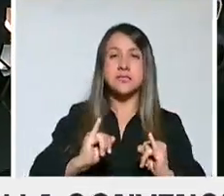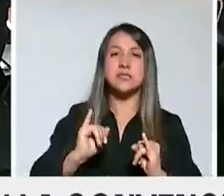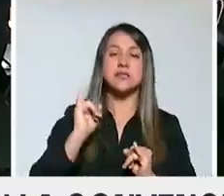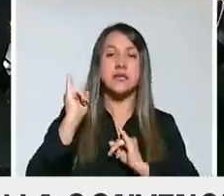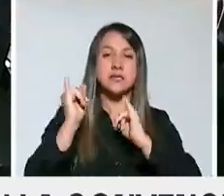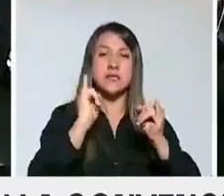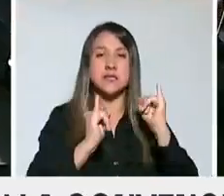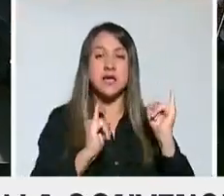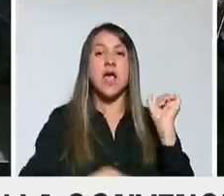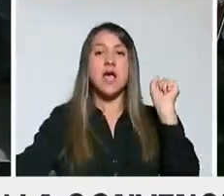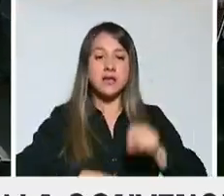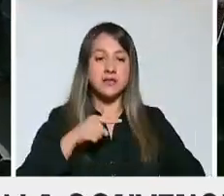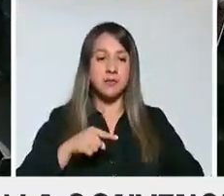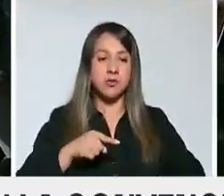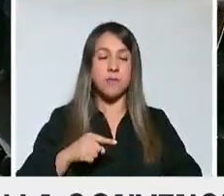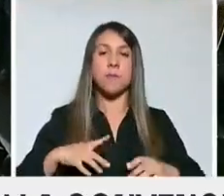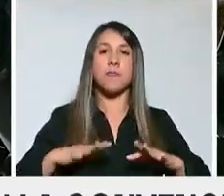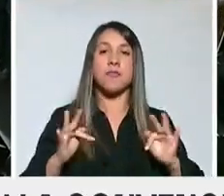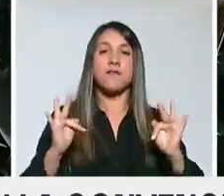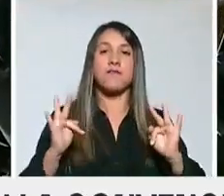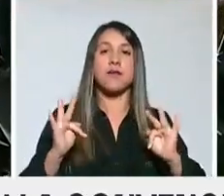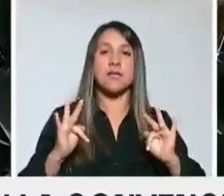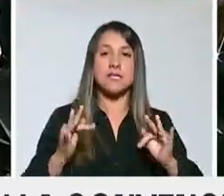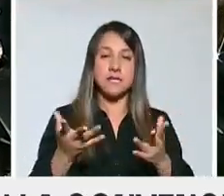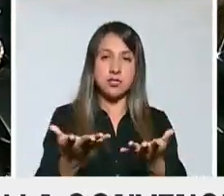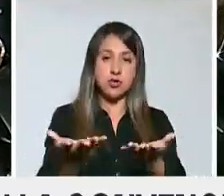Sí. Felicitas.